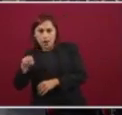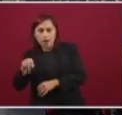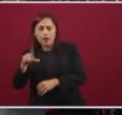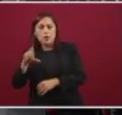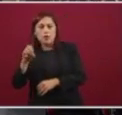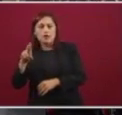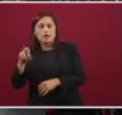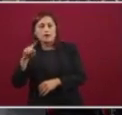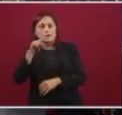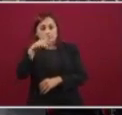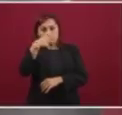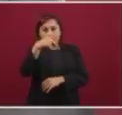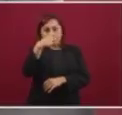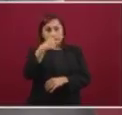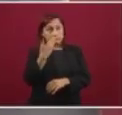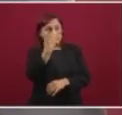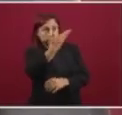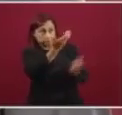que están planteando,